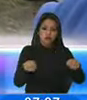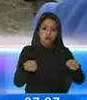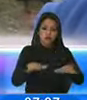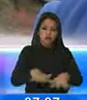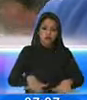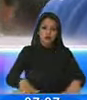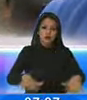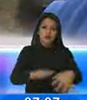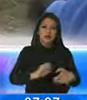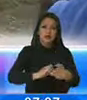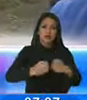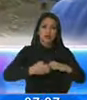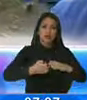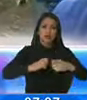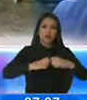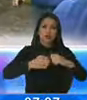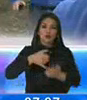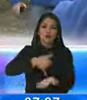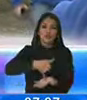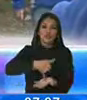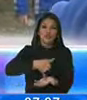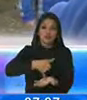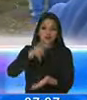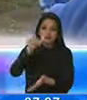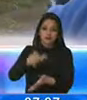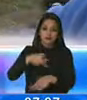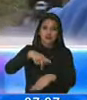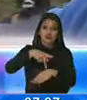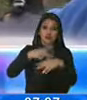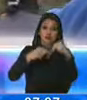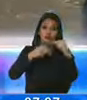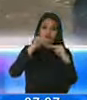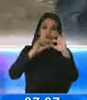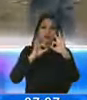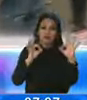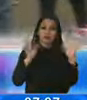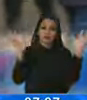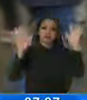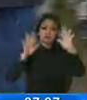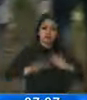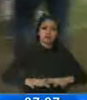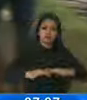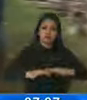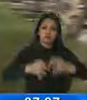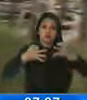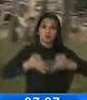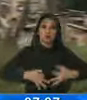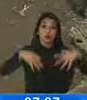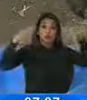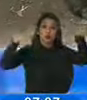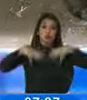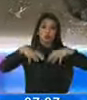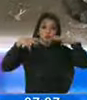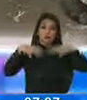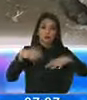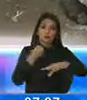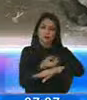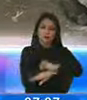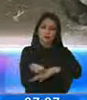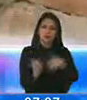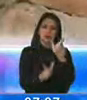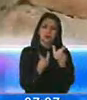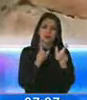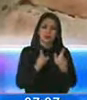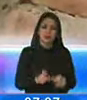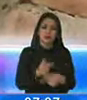débil que no fue diseñada y estructurada por un profesional de la construcción, este cayó en... Ante la época de lluvias, se recomienda a los ciudadanos tomar las